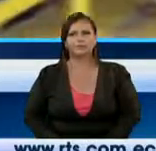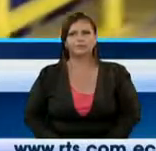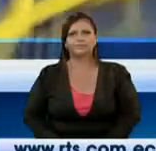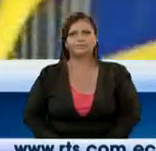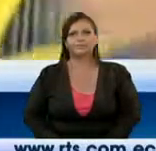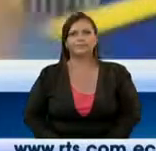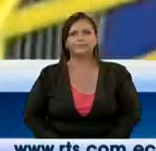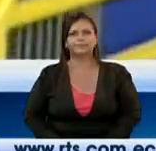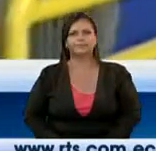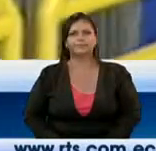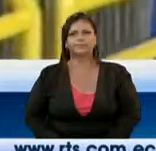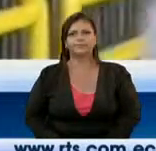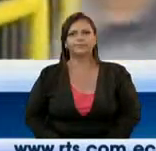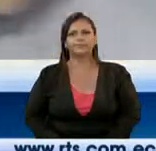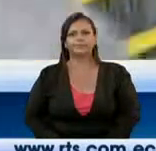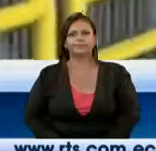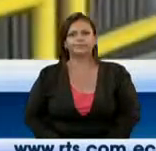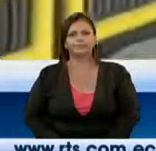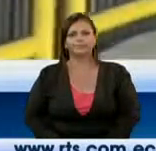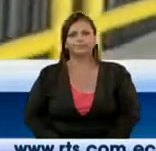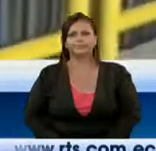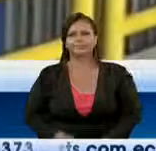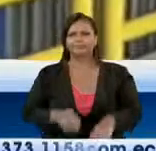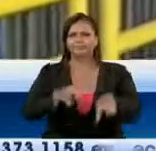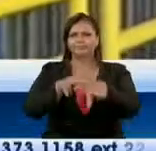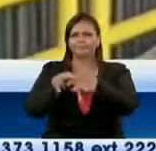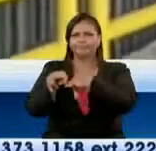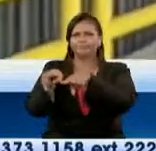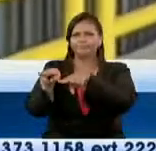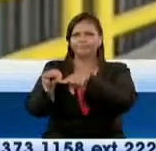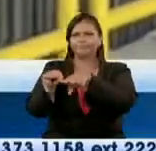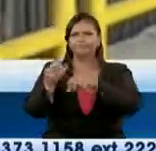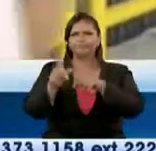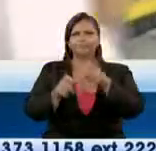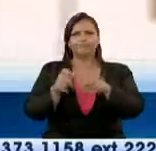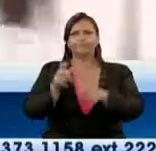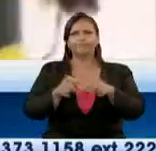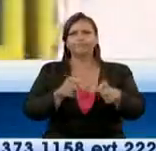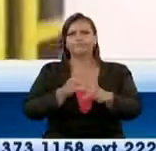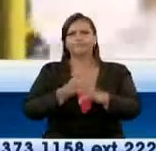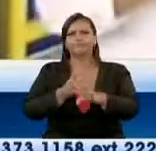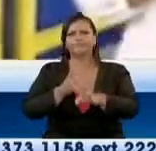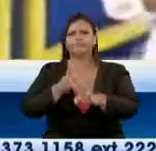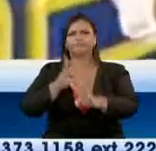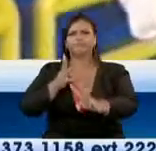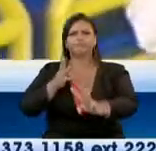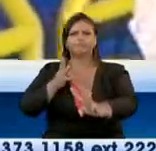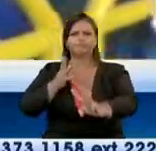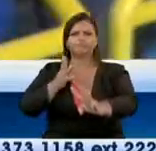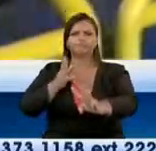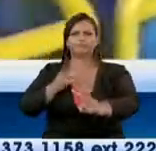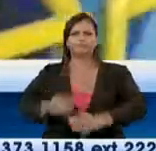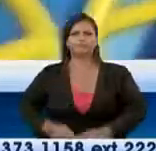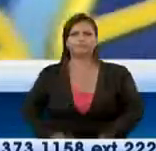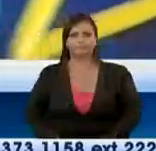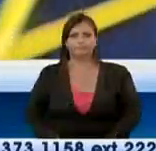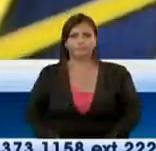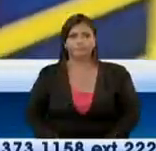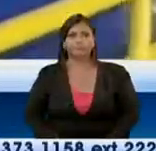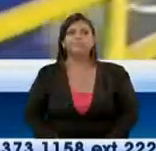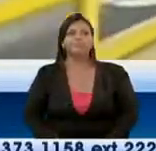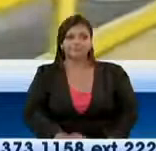y mire la cantidad también de usuarios que hay a esta hora aquí. Hemos escuchado información